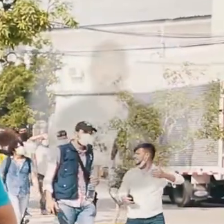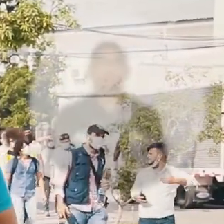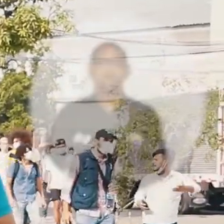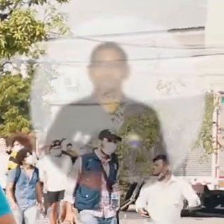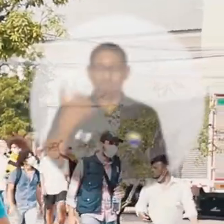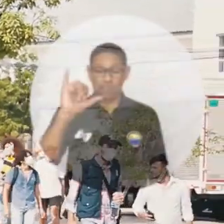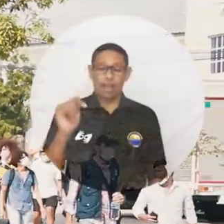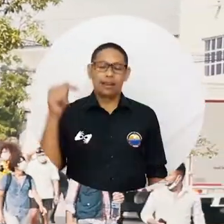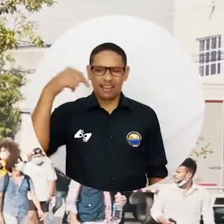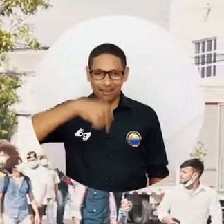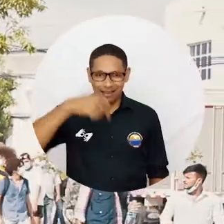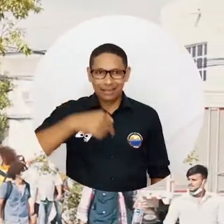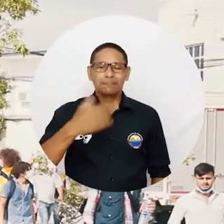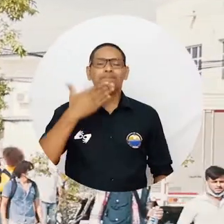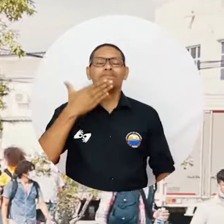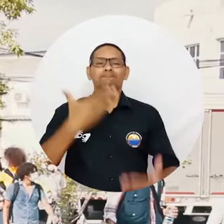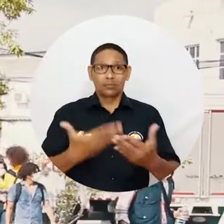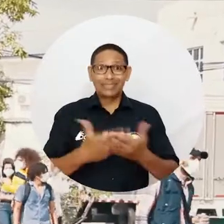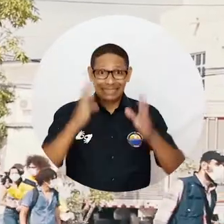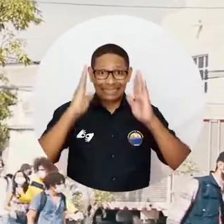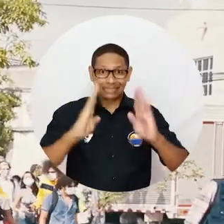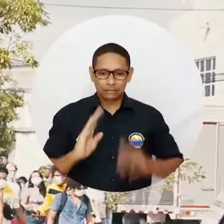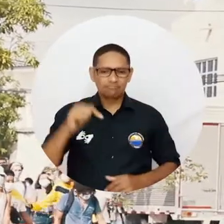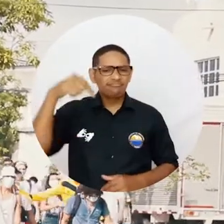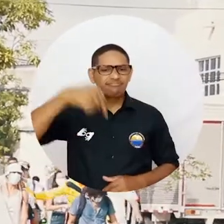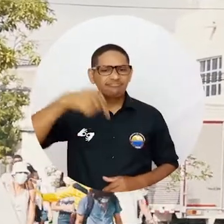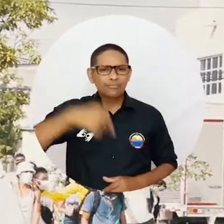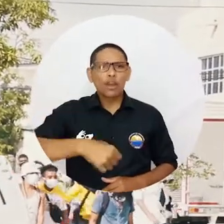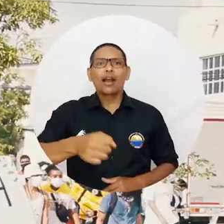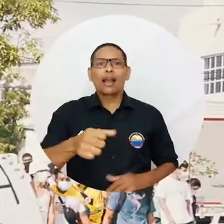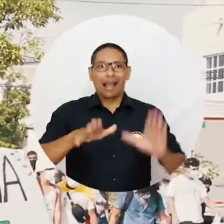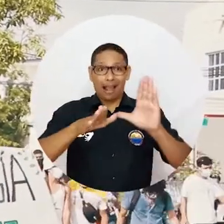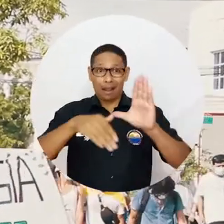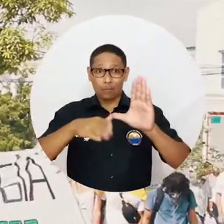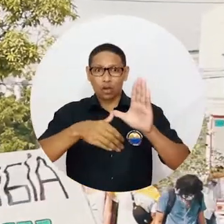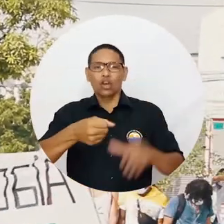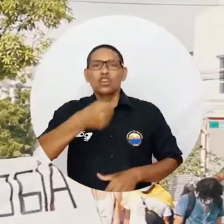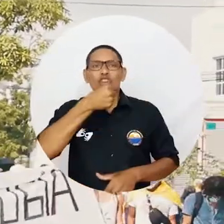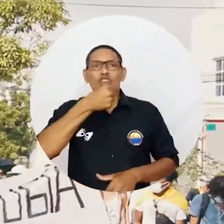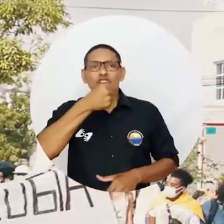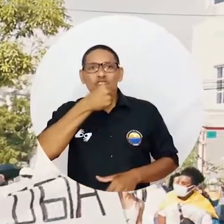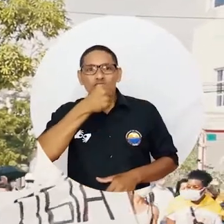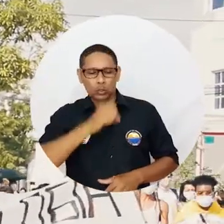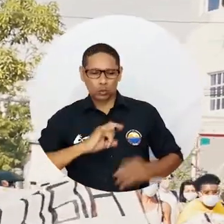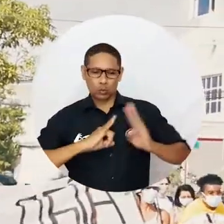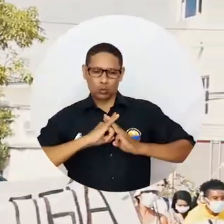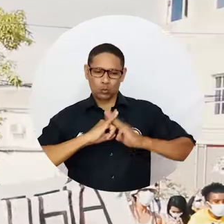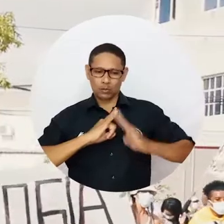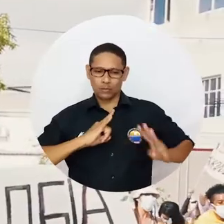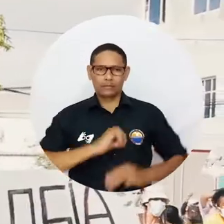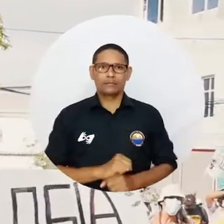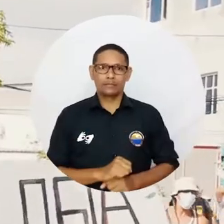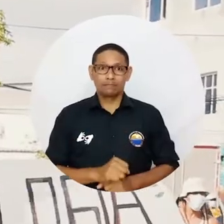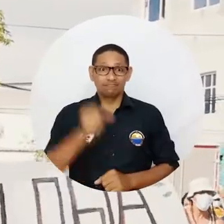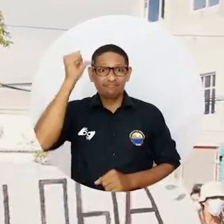Estamos de vuelta con ustedes. Gracias por su sintonía. Están viendo el Campus TV, programa institucional de la Universidad del Magdalena.